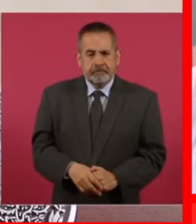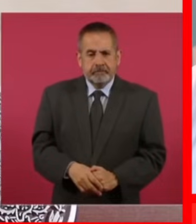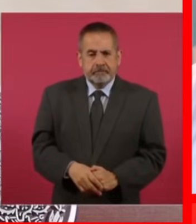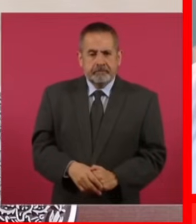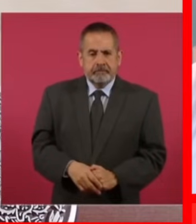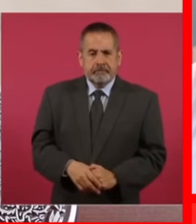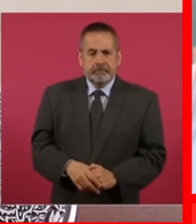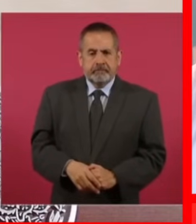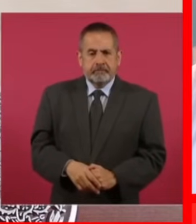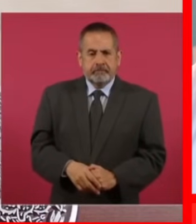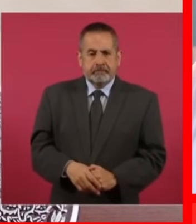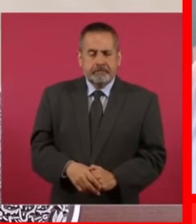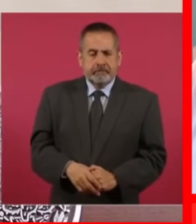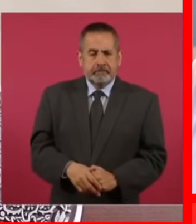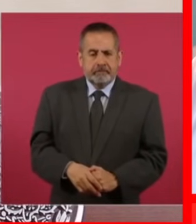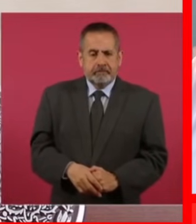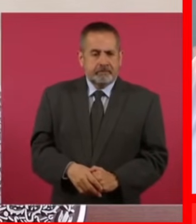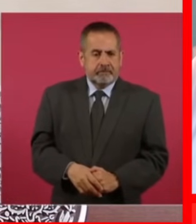Ni modo que